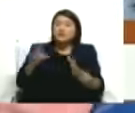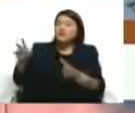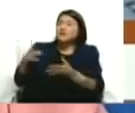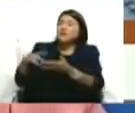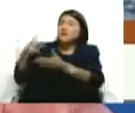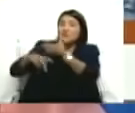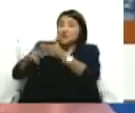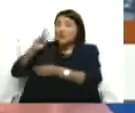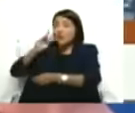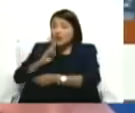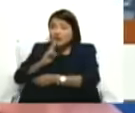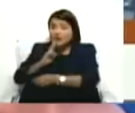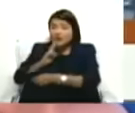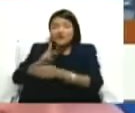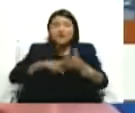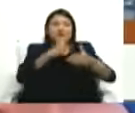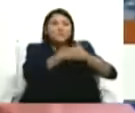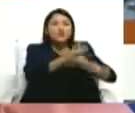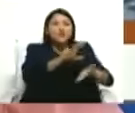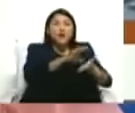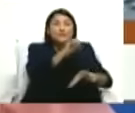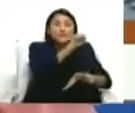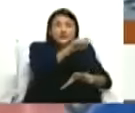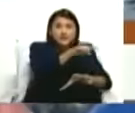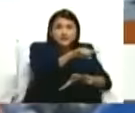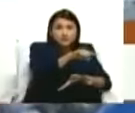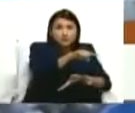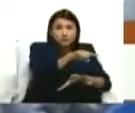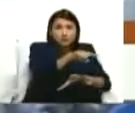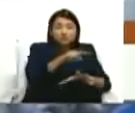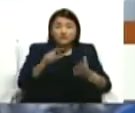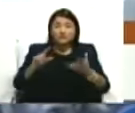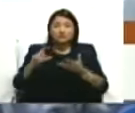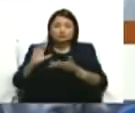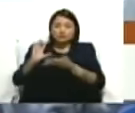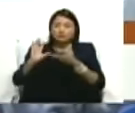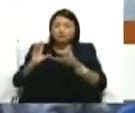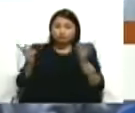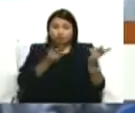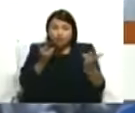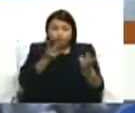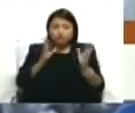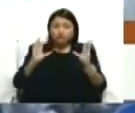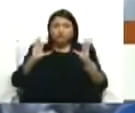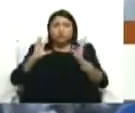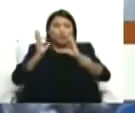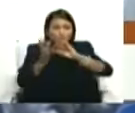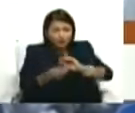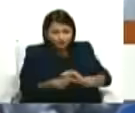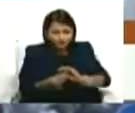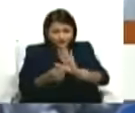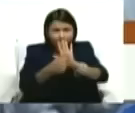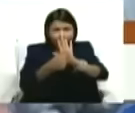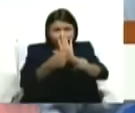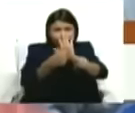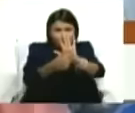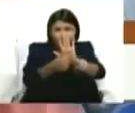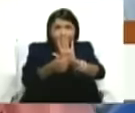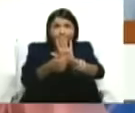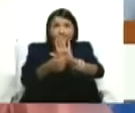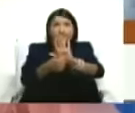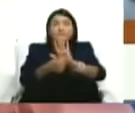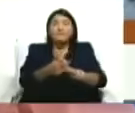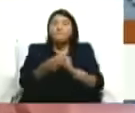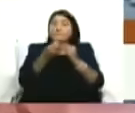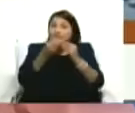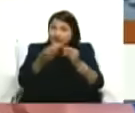el proyecto de Monroe. Ahí se resume nuestra historia como pueblo libre, determinado